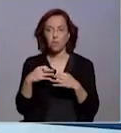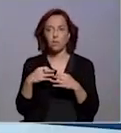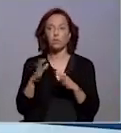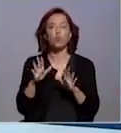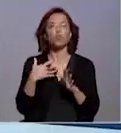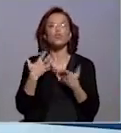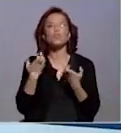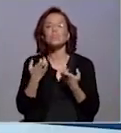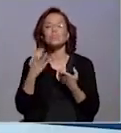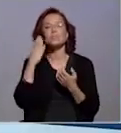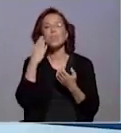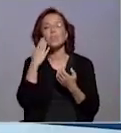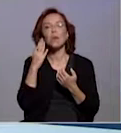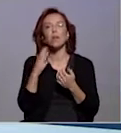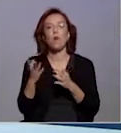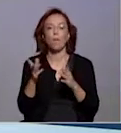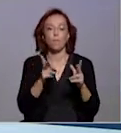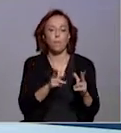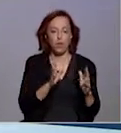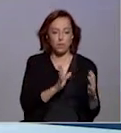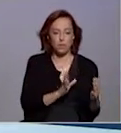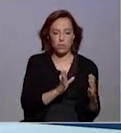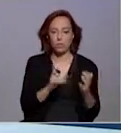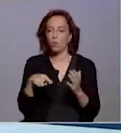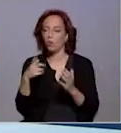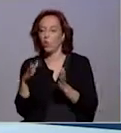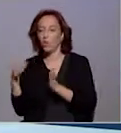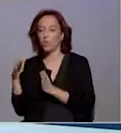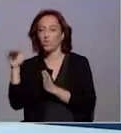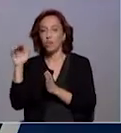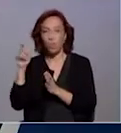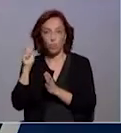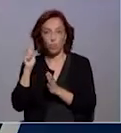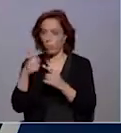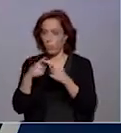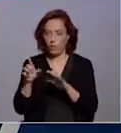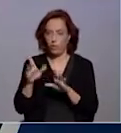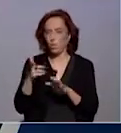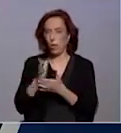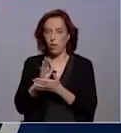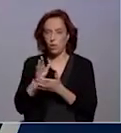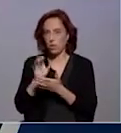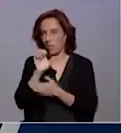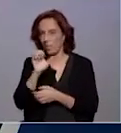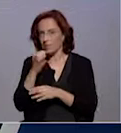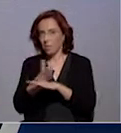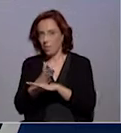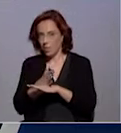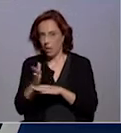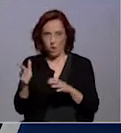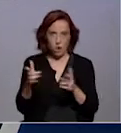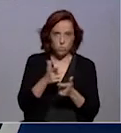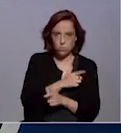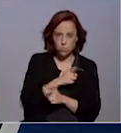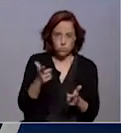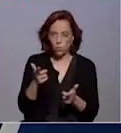sino cuanto va por ese lado y cuánto puede ir por el otro dijo si no estamos de acuerdo pero yo te diría que se mantiene